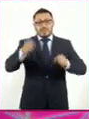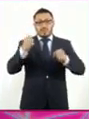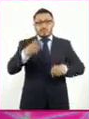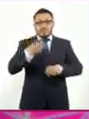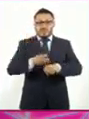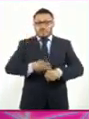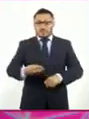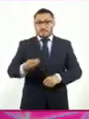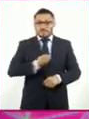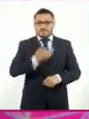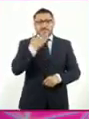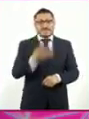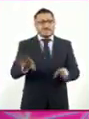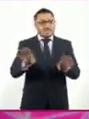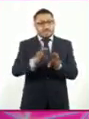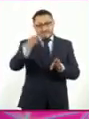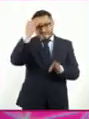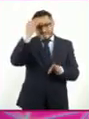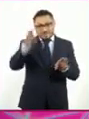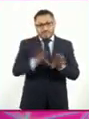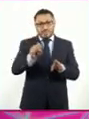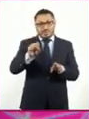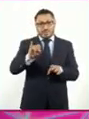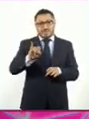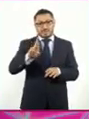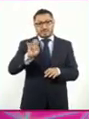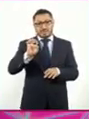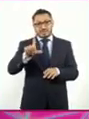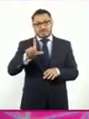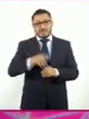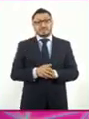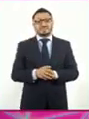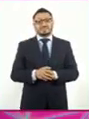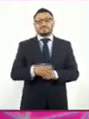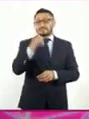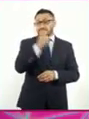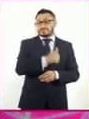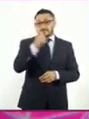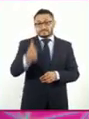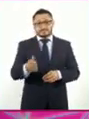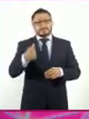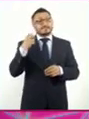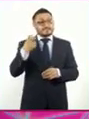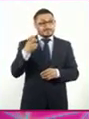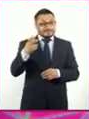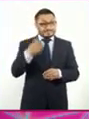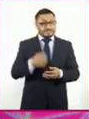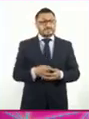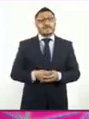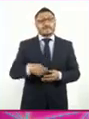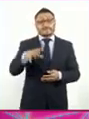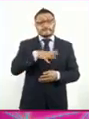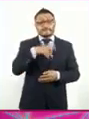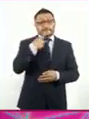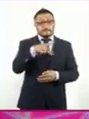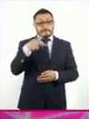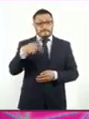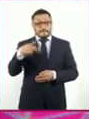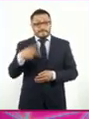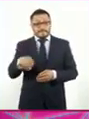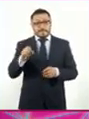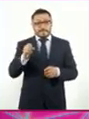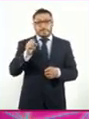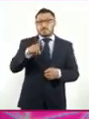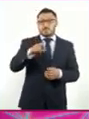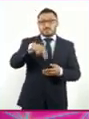resistente que también se conoce como cirel. Cada cirel o formato de impresión tiene su propio alimentador